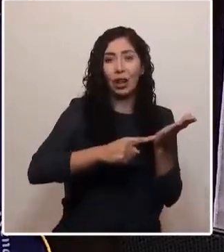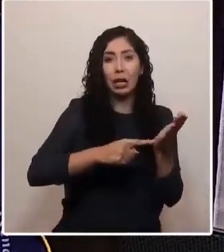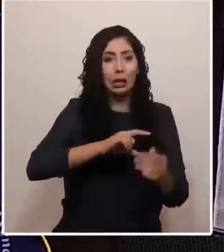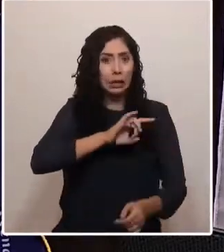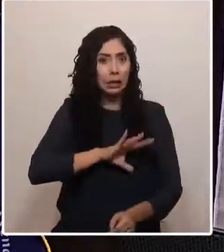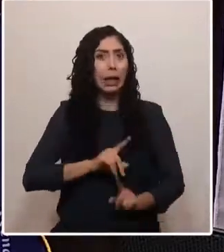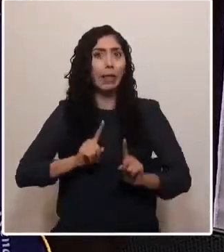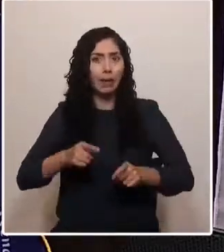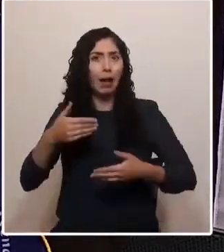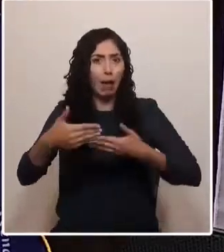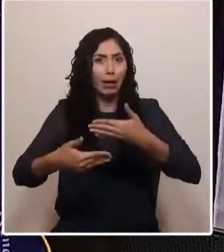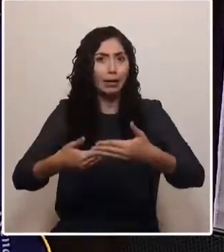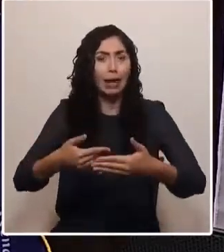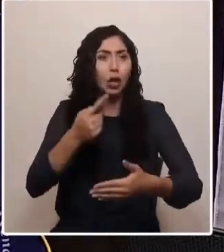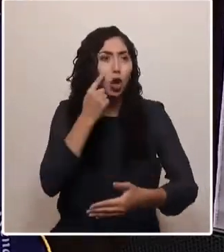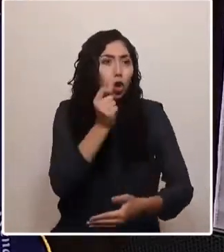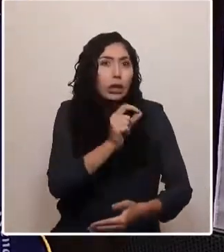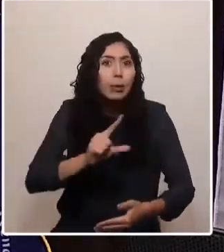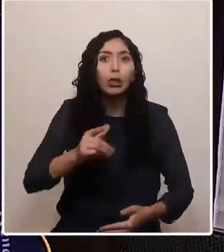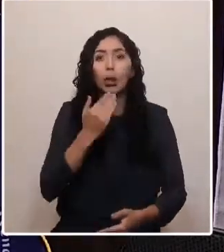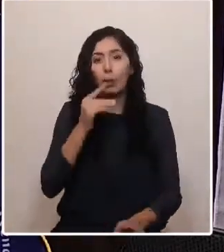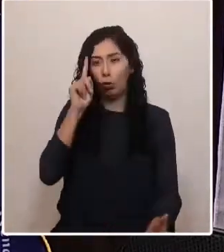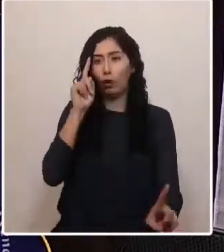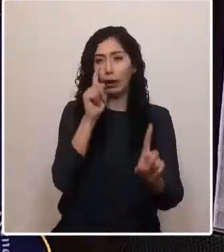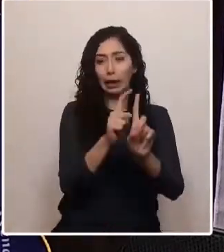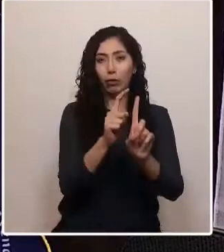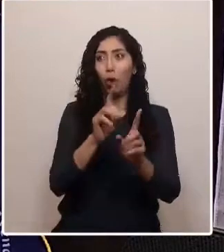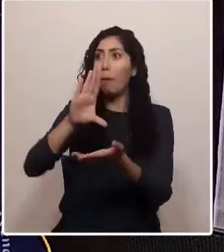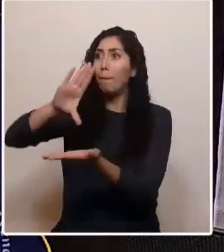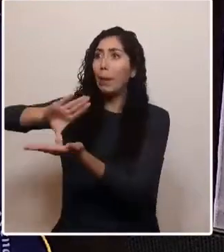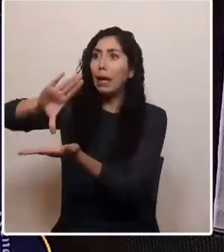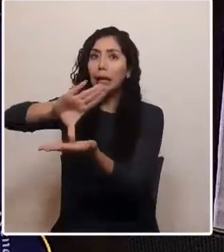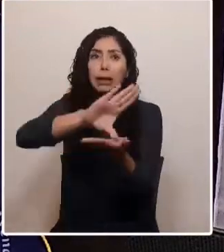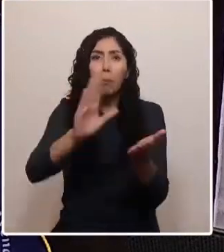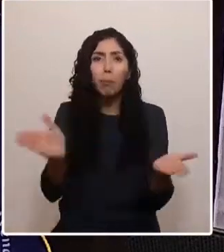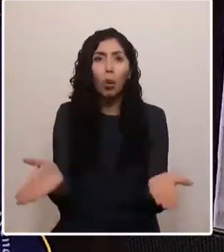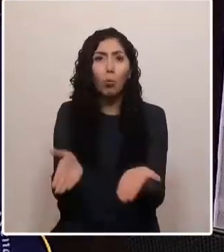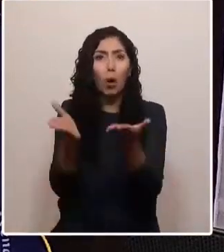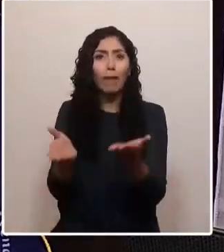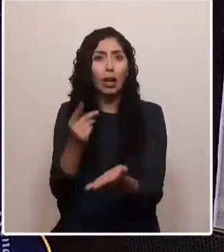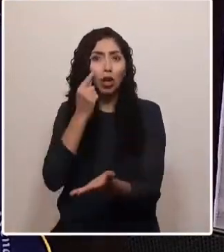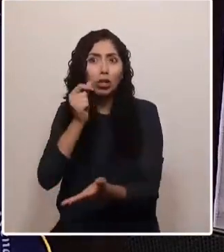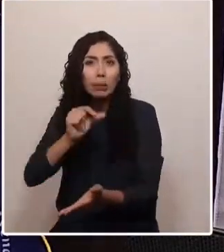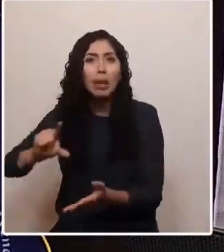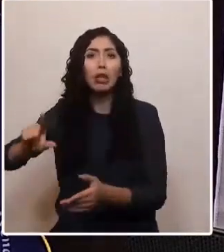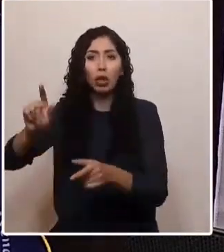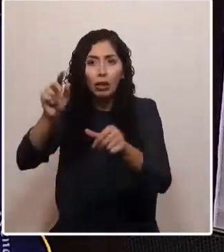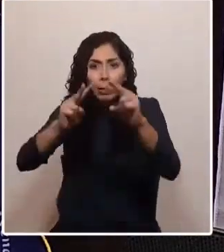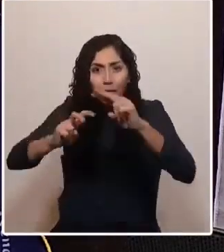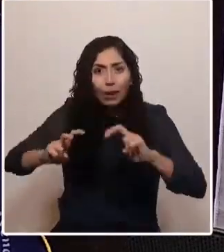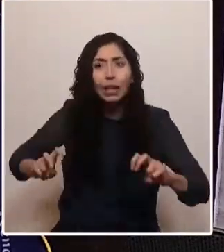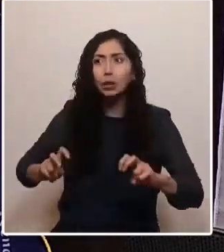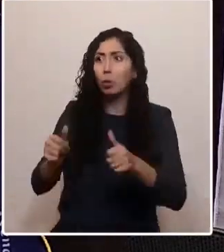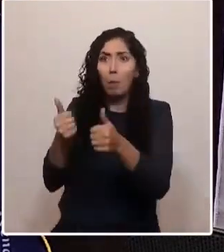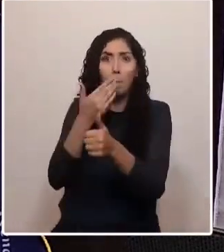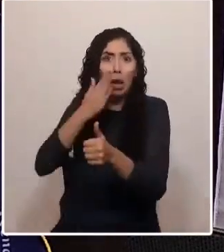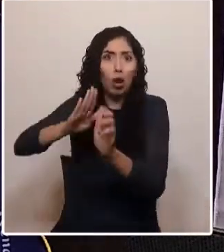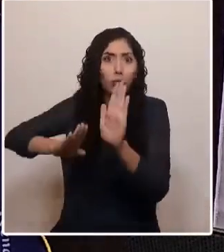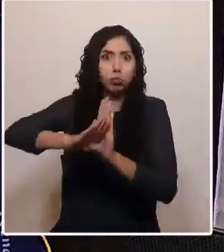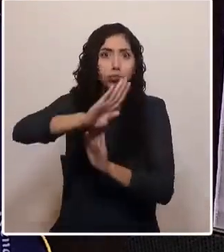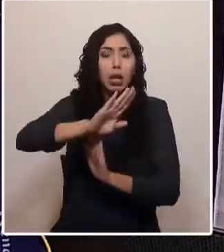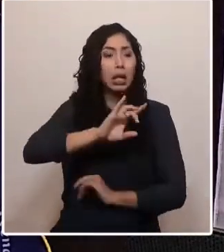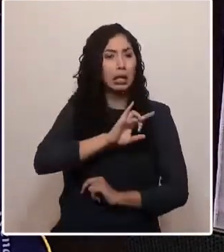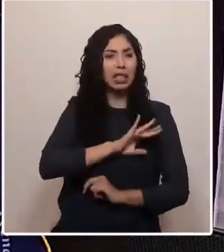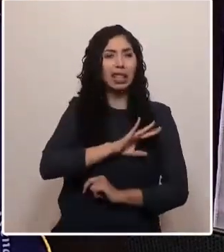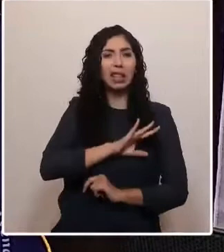su norte. No es novedad que los países que promueven la investigación y los conocimientos les va mejor en todos los ámbitos. Chile se ha quedado atrás,